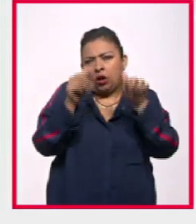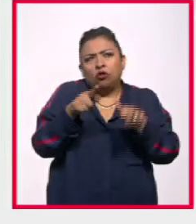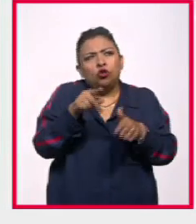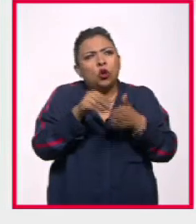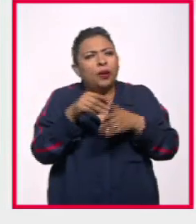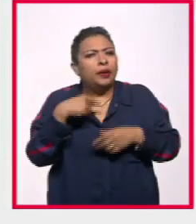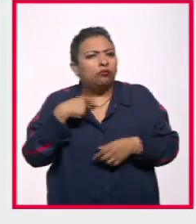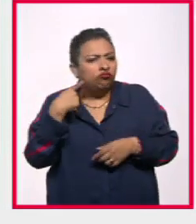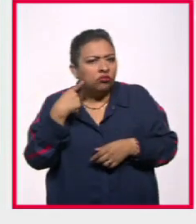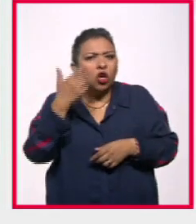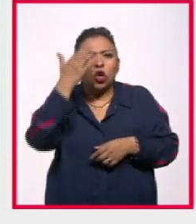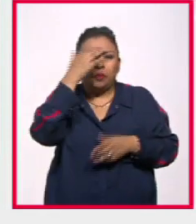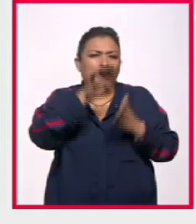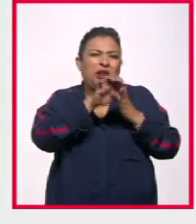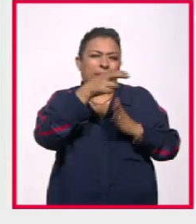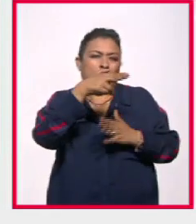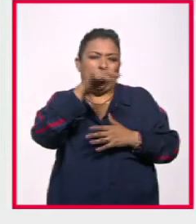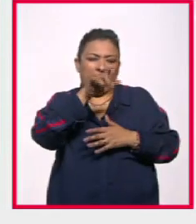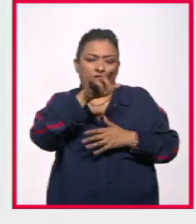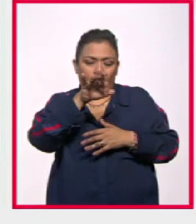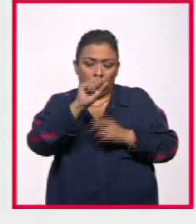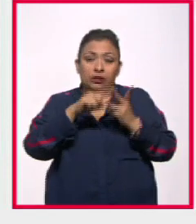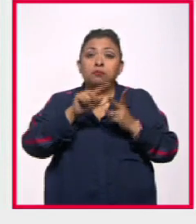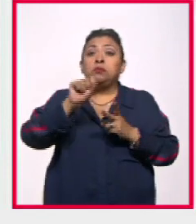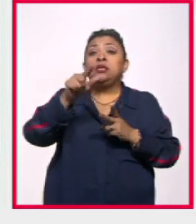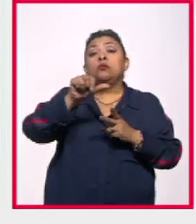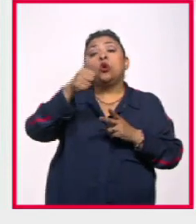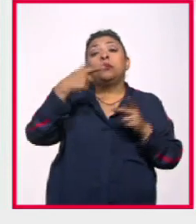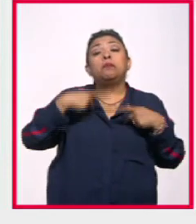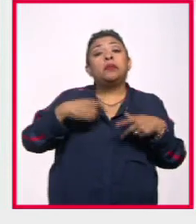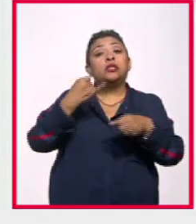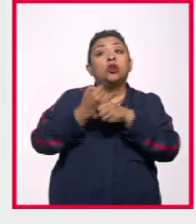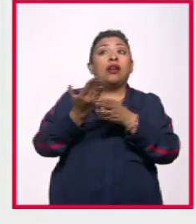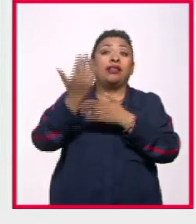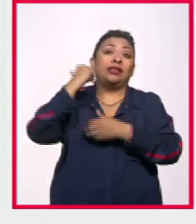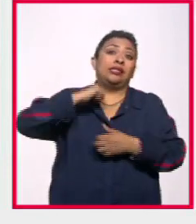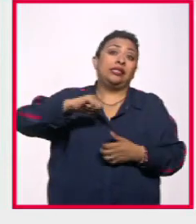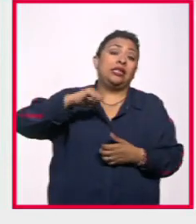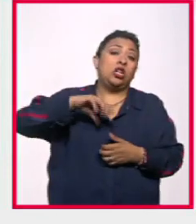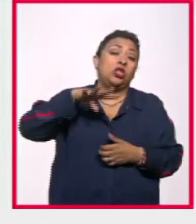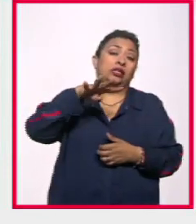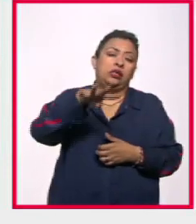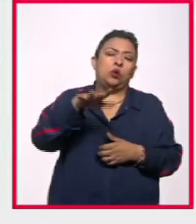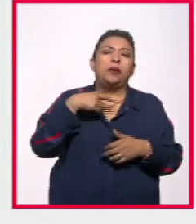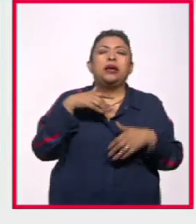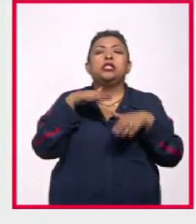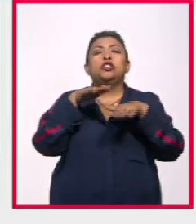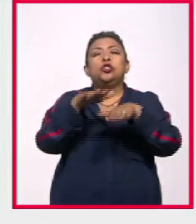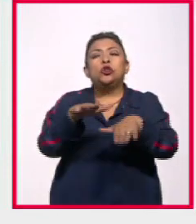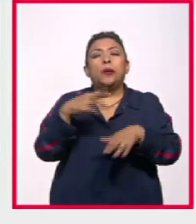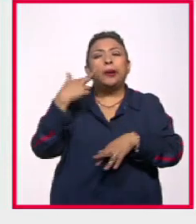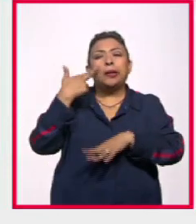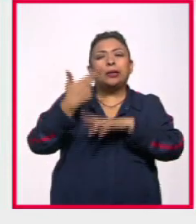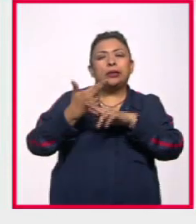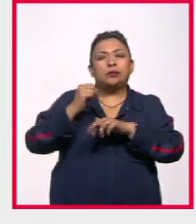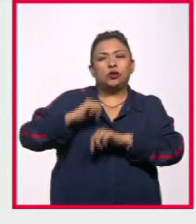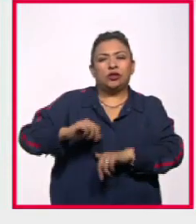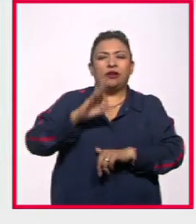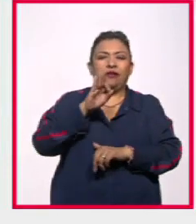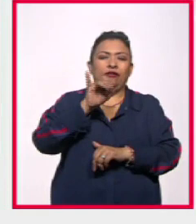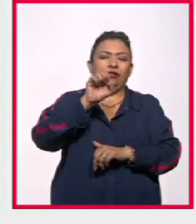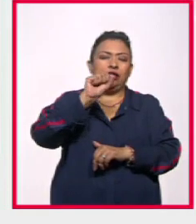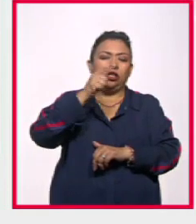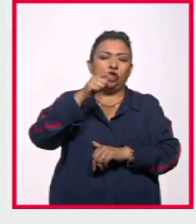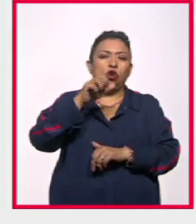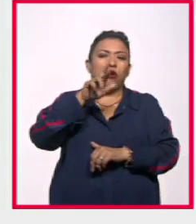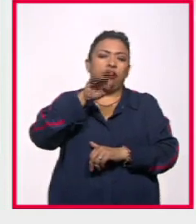de escuchar y conocer como Elio Flores, sino también muchos personajes del siglo XIX, y tiene que ver con la curaduría del Fisgón de Rafael Barajas.